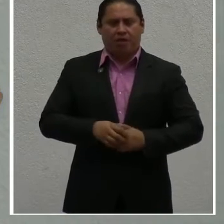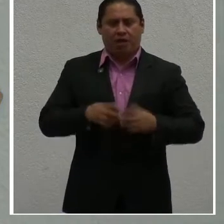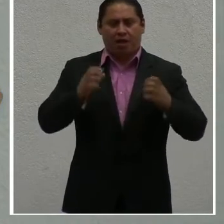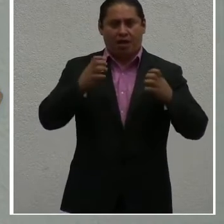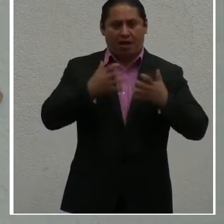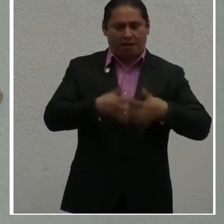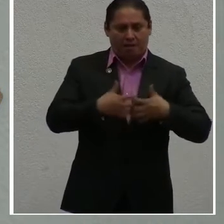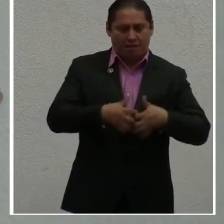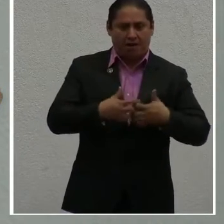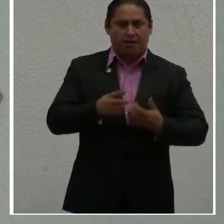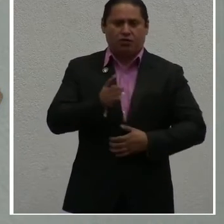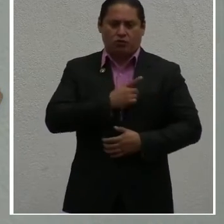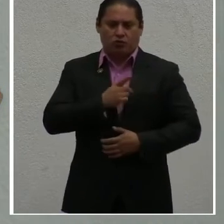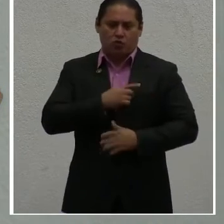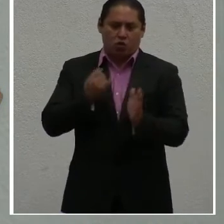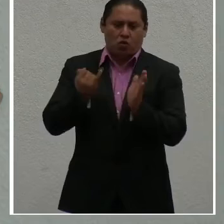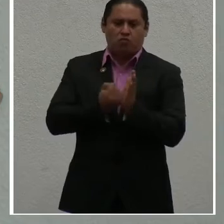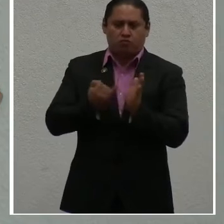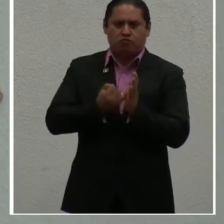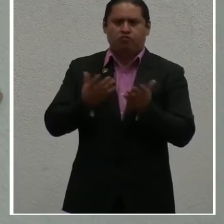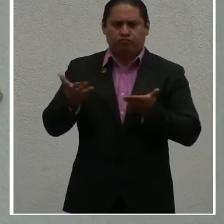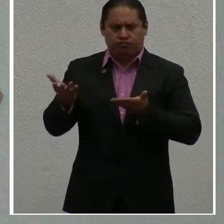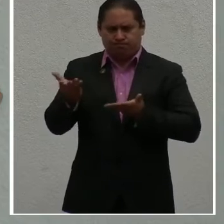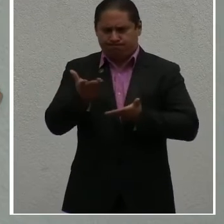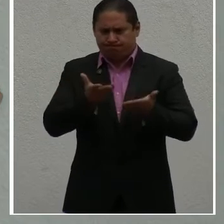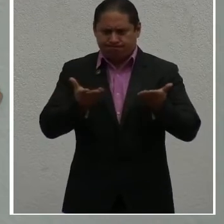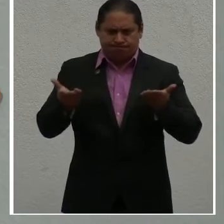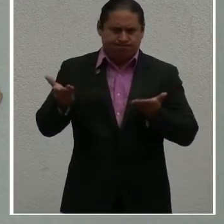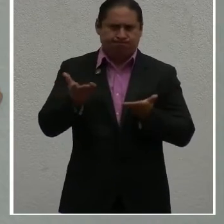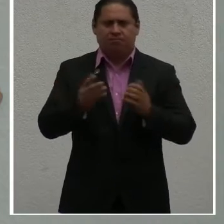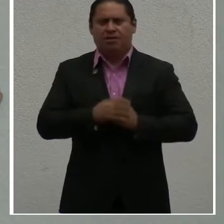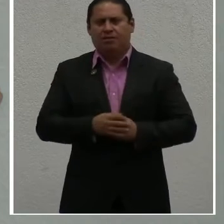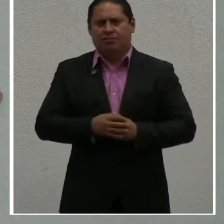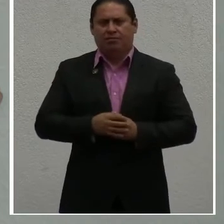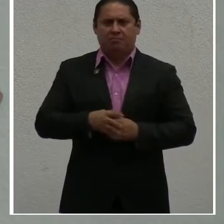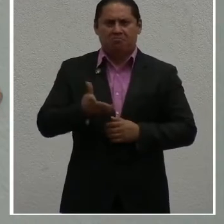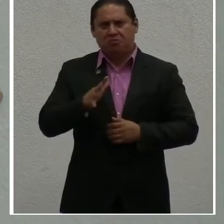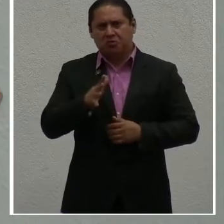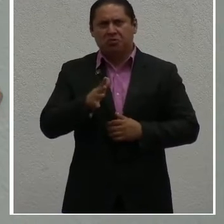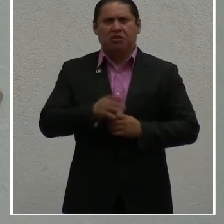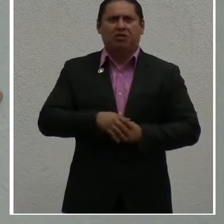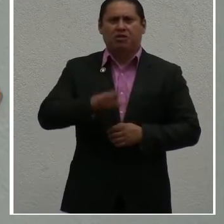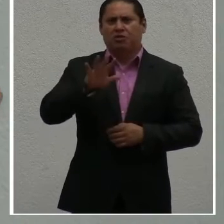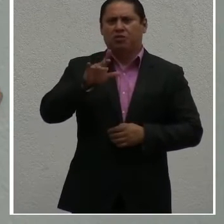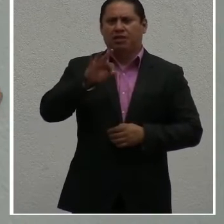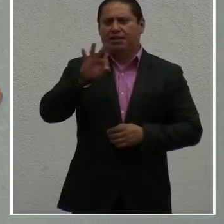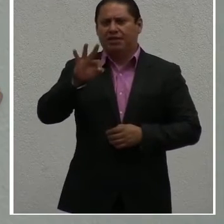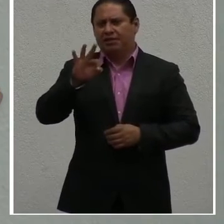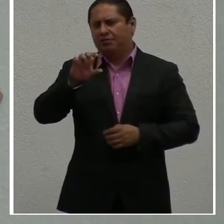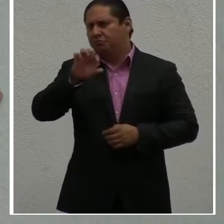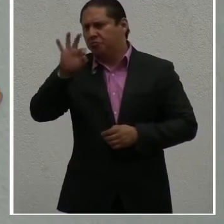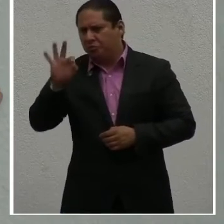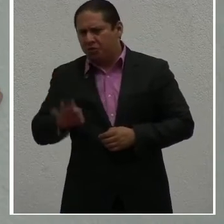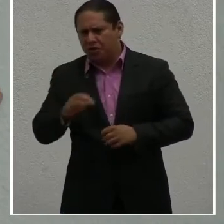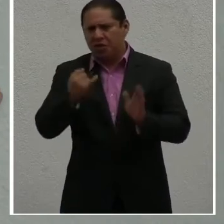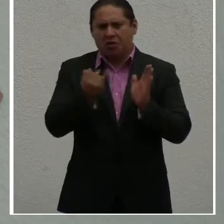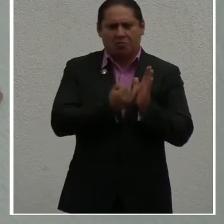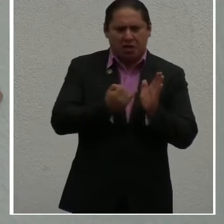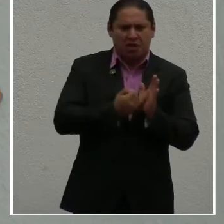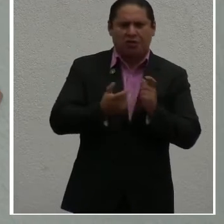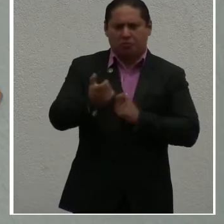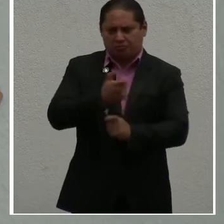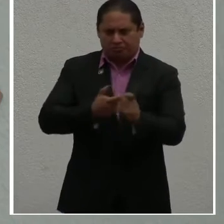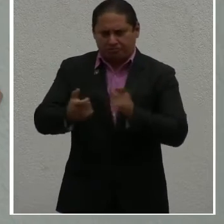las empresas son una contribución equitativa, ya que tienen una tasa promedio de 53% entre impuestos y contribuciones.